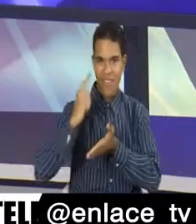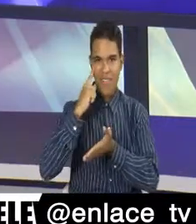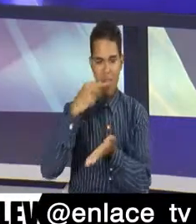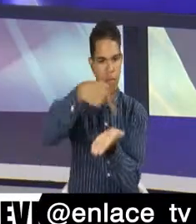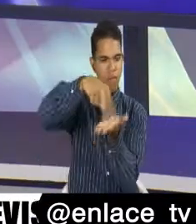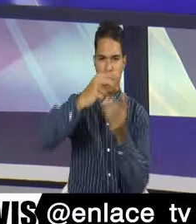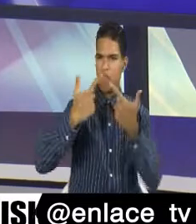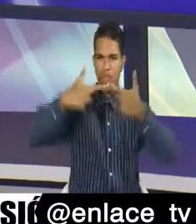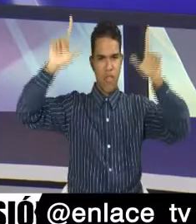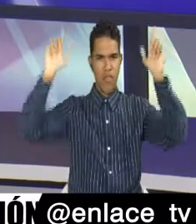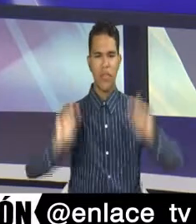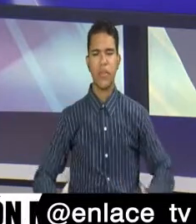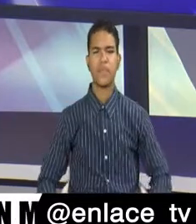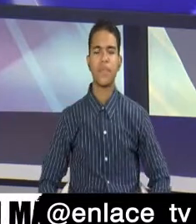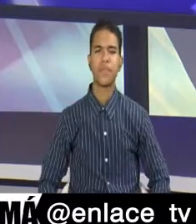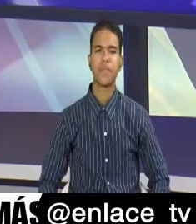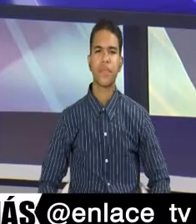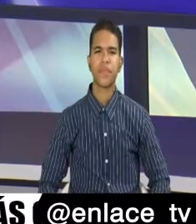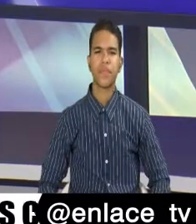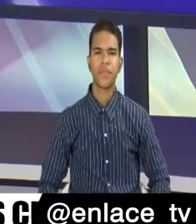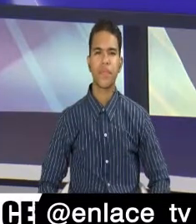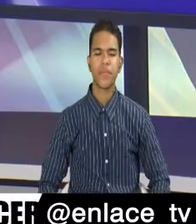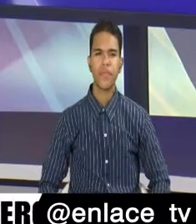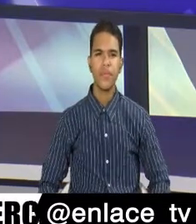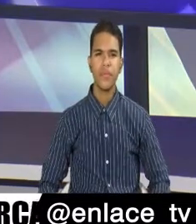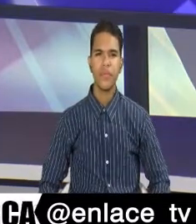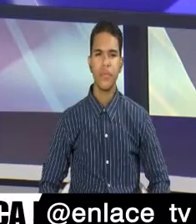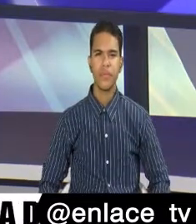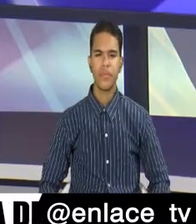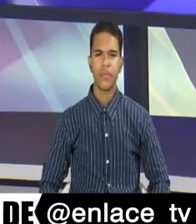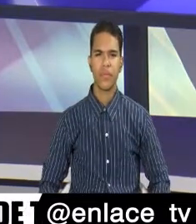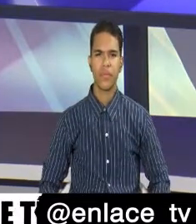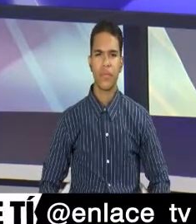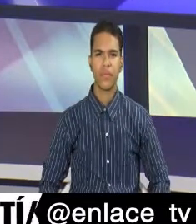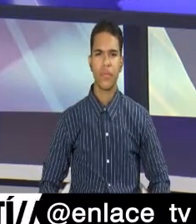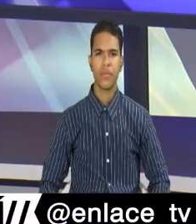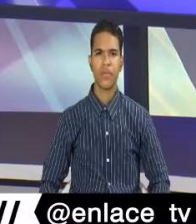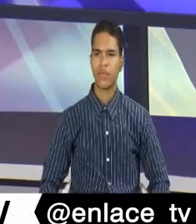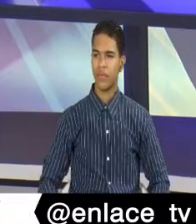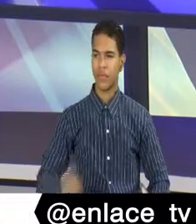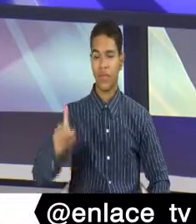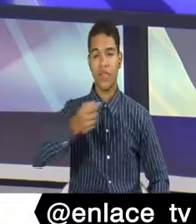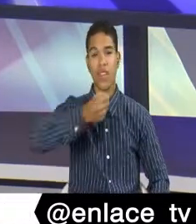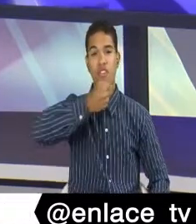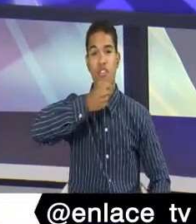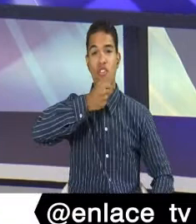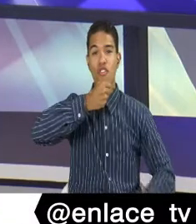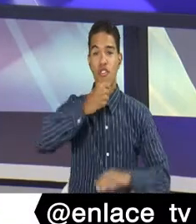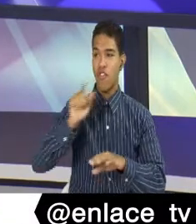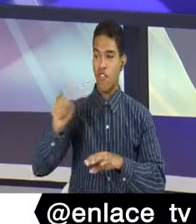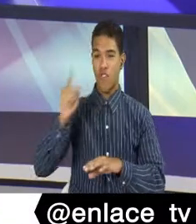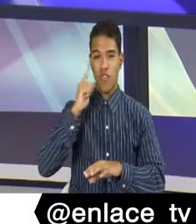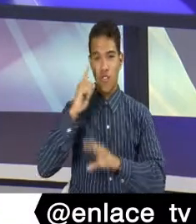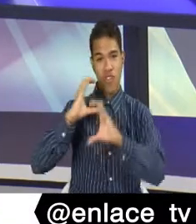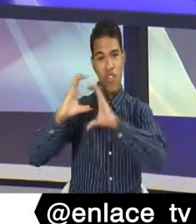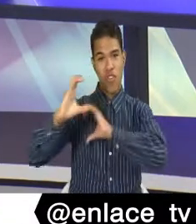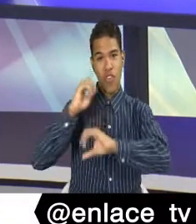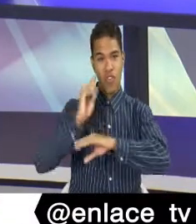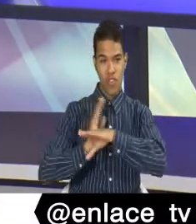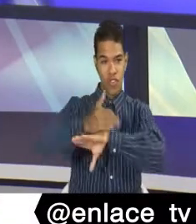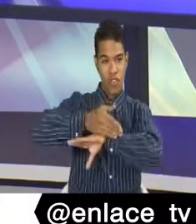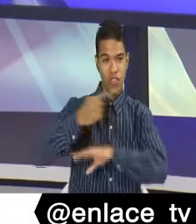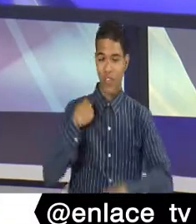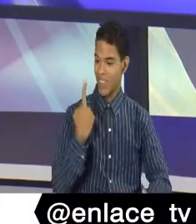Un nuevo reto profesional tiene a partir de ahora la comunicadora social Paola López, quien hasta ayer fue periodista de